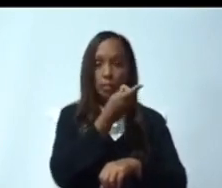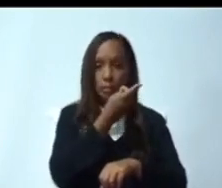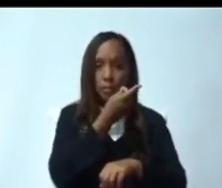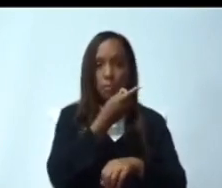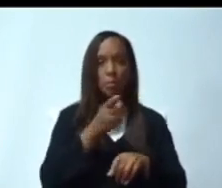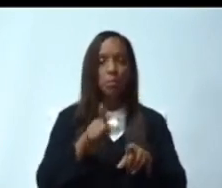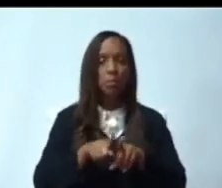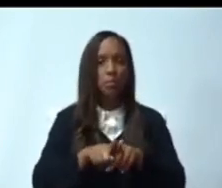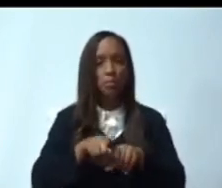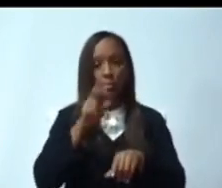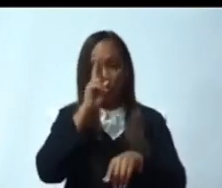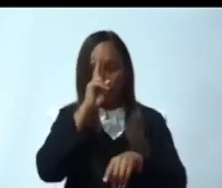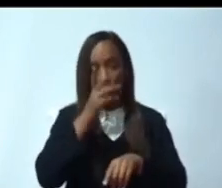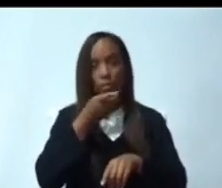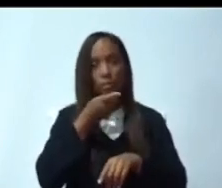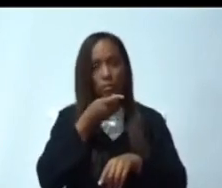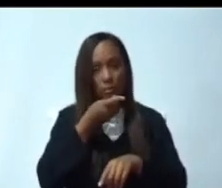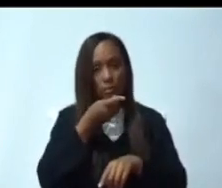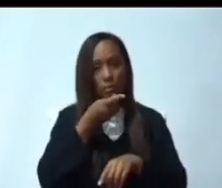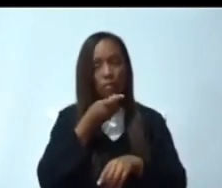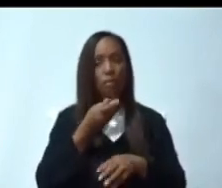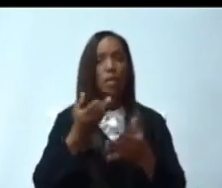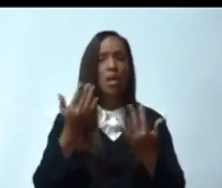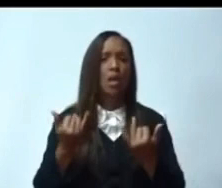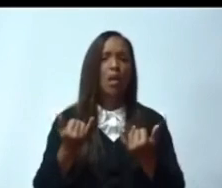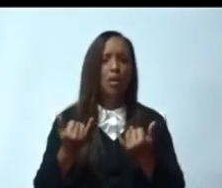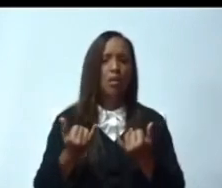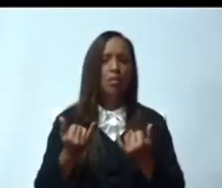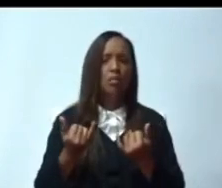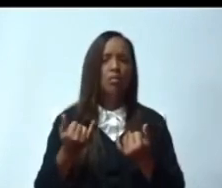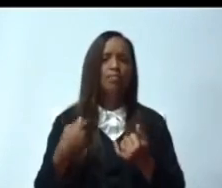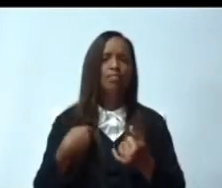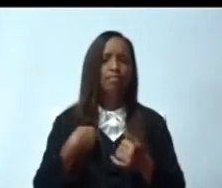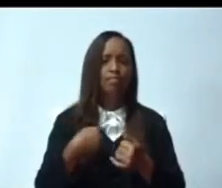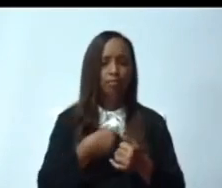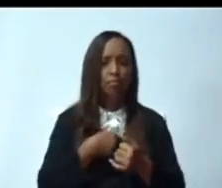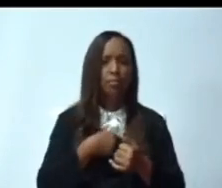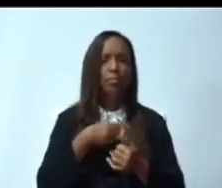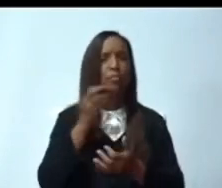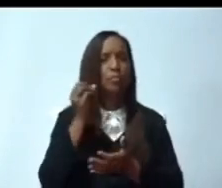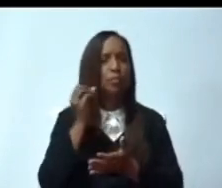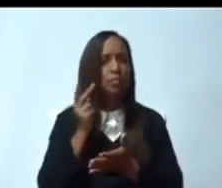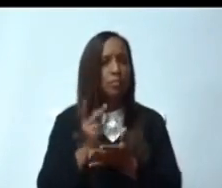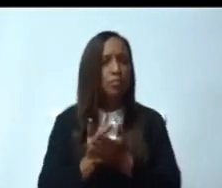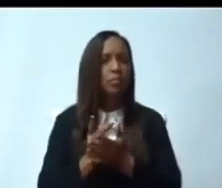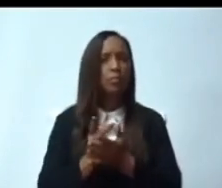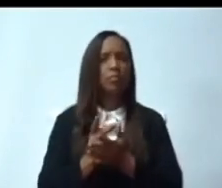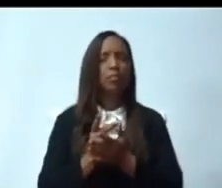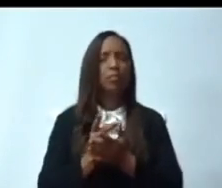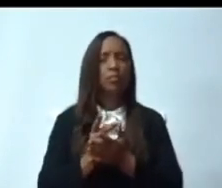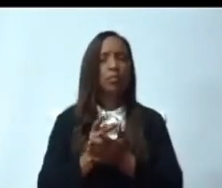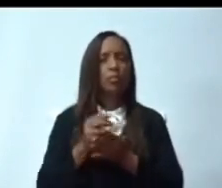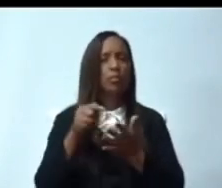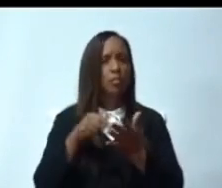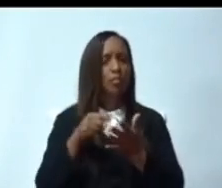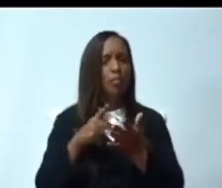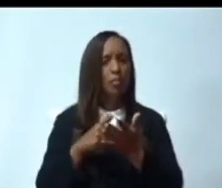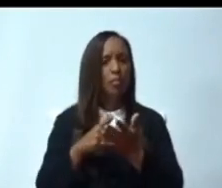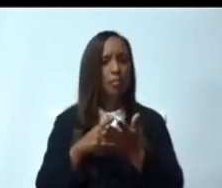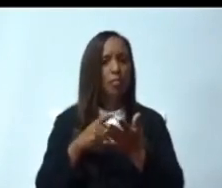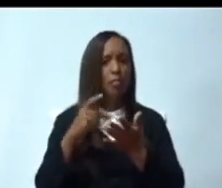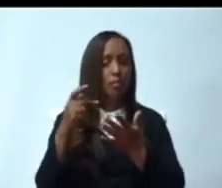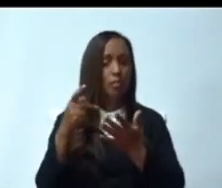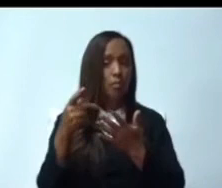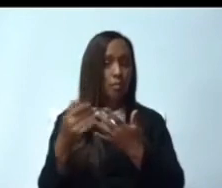aprobar esta iniciativa, por lo que le solicitamos a los honorables colegas, diputados y diputadas, poder votar de